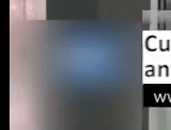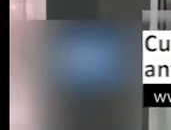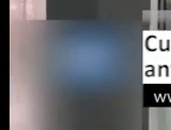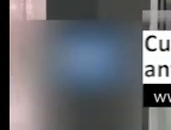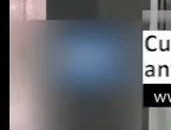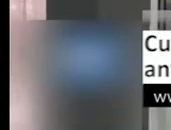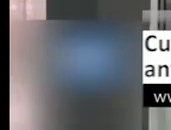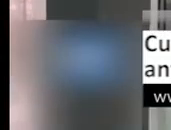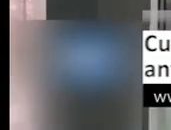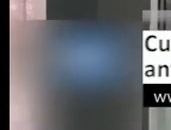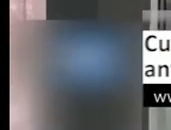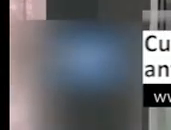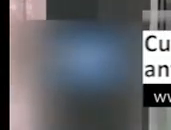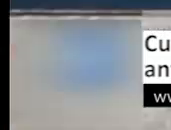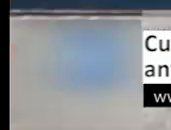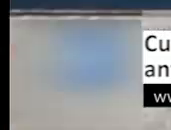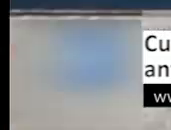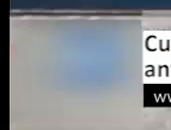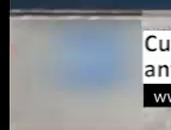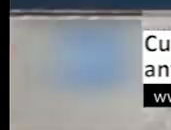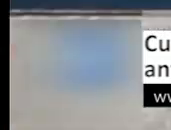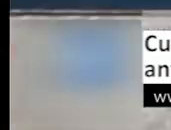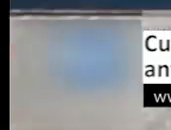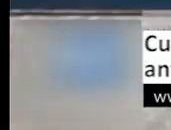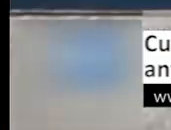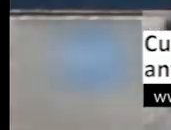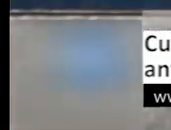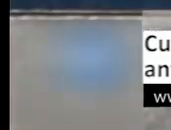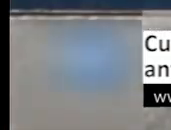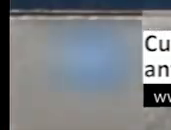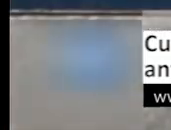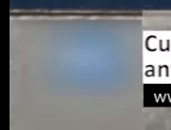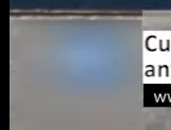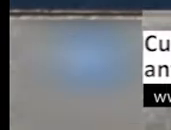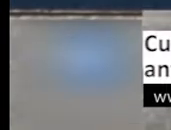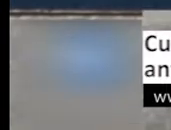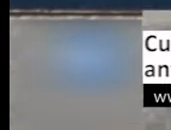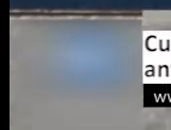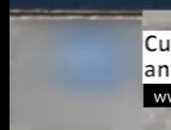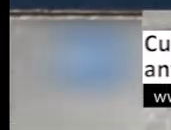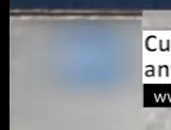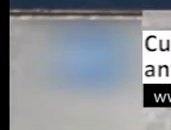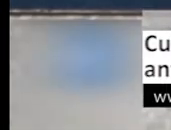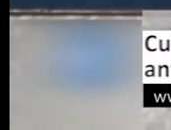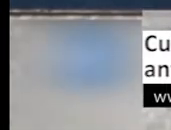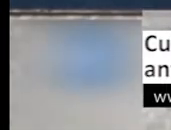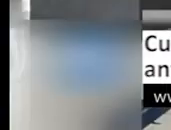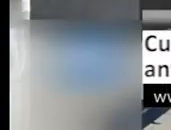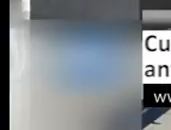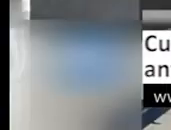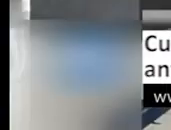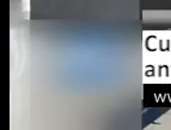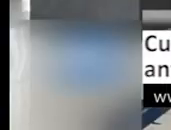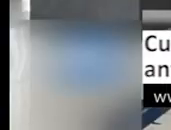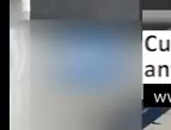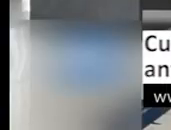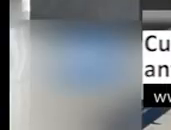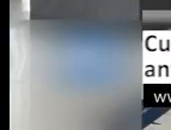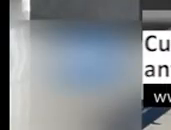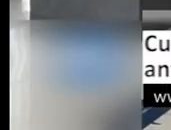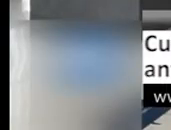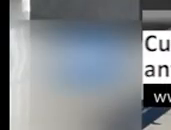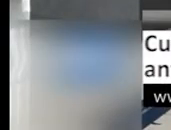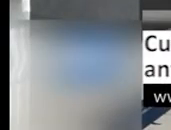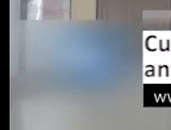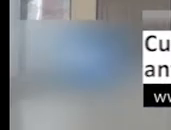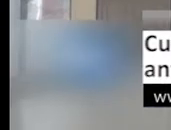con el nuevo coronavirus. Desde inicios de febrero y ante un tercer rebrote de la pandemia, las autoridades determinaron el aislamiento de